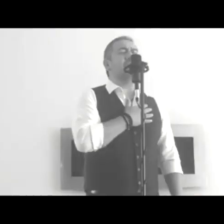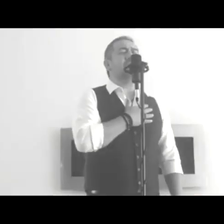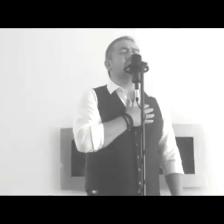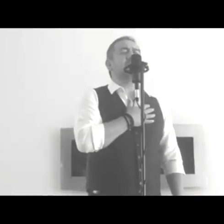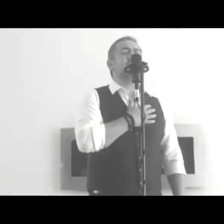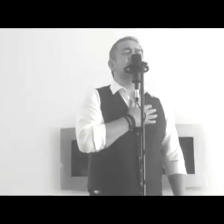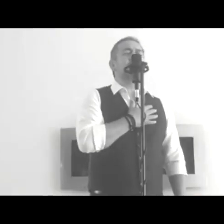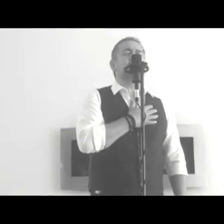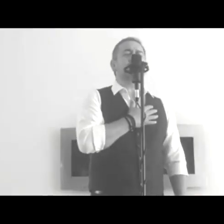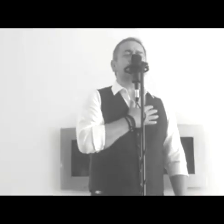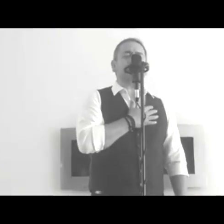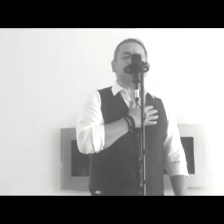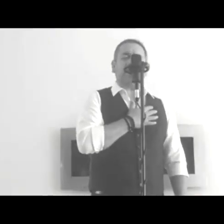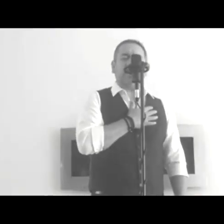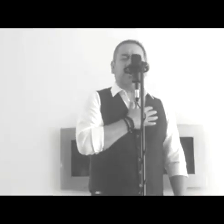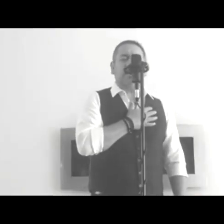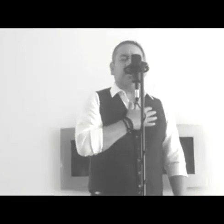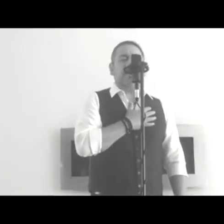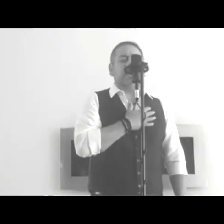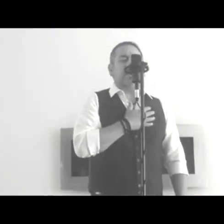corazón.